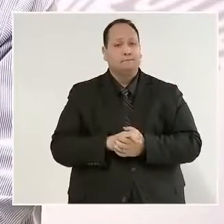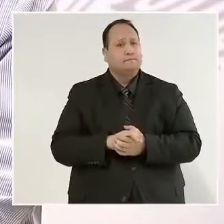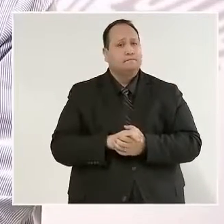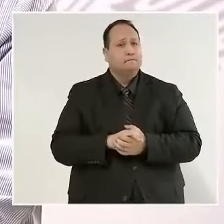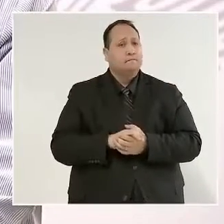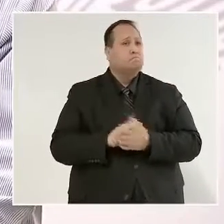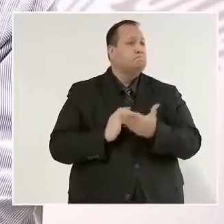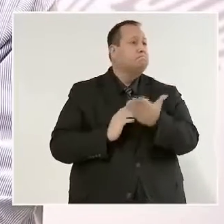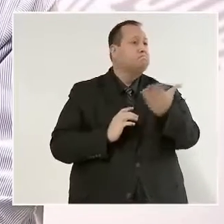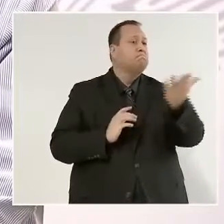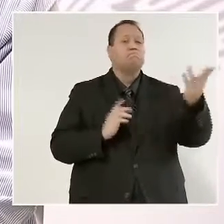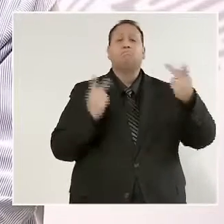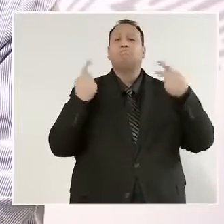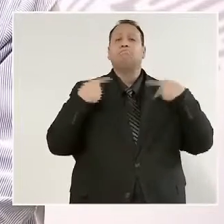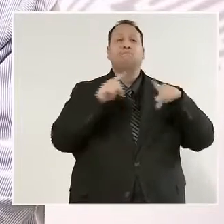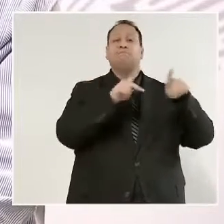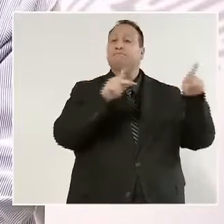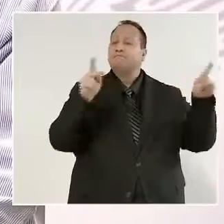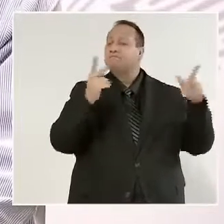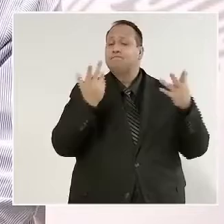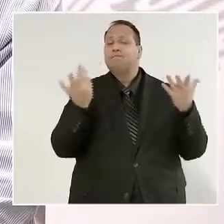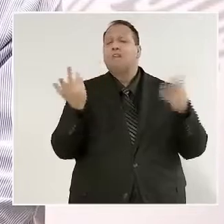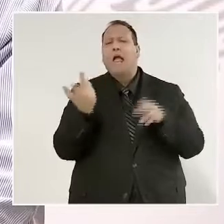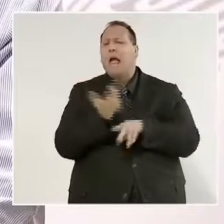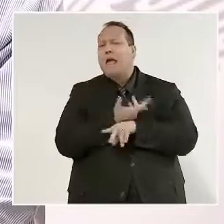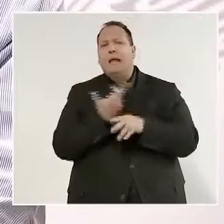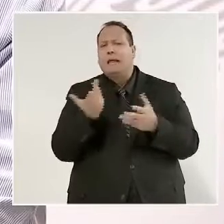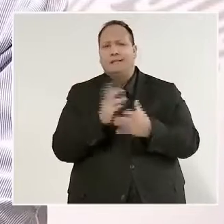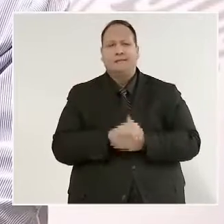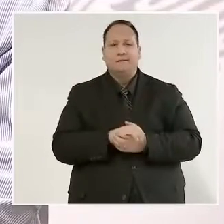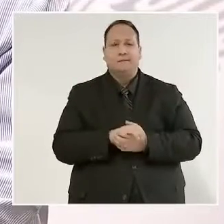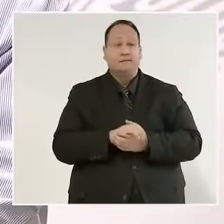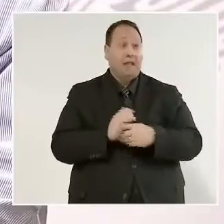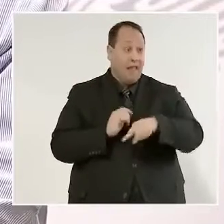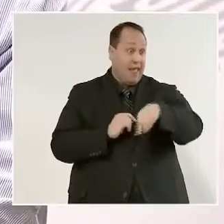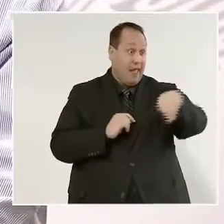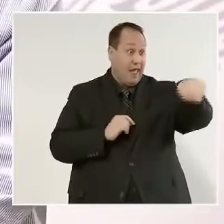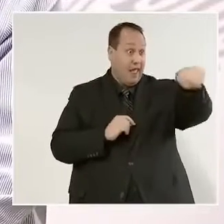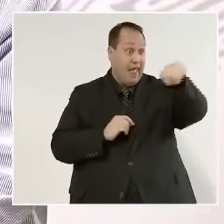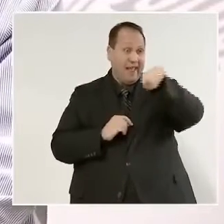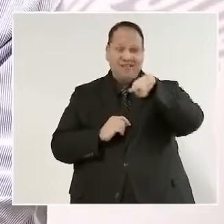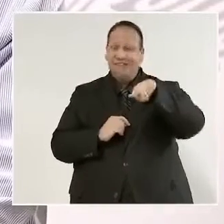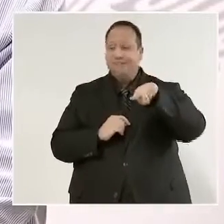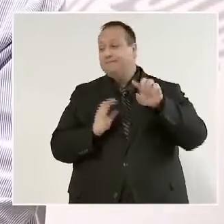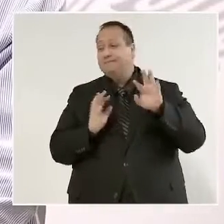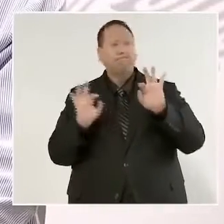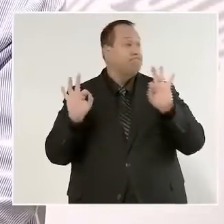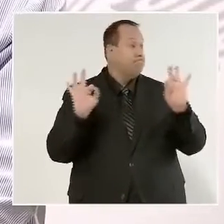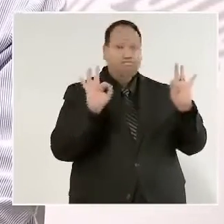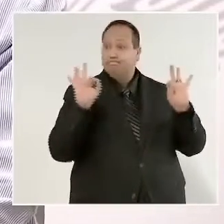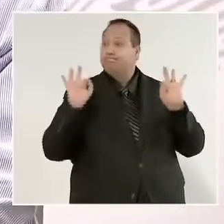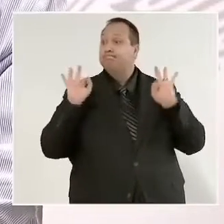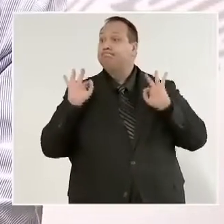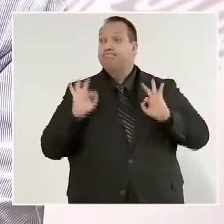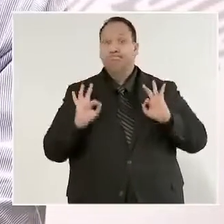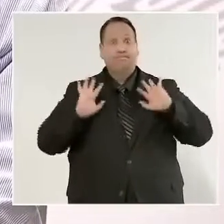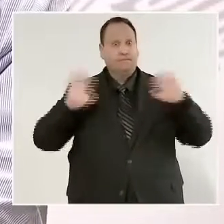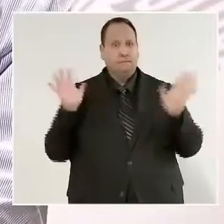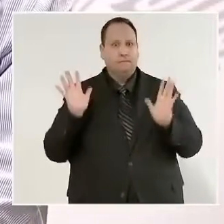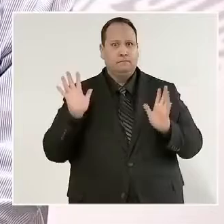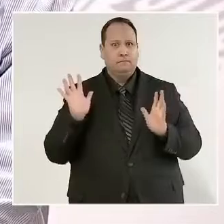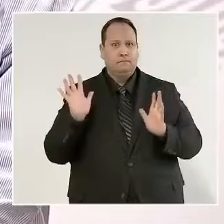todo mundo iba a estar tranquilo. Pues no,